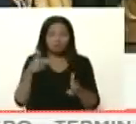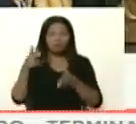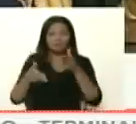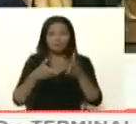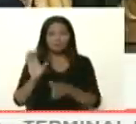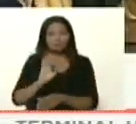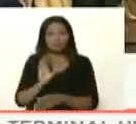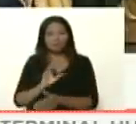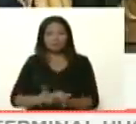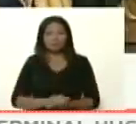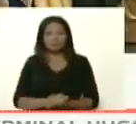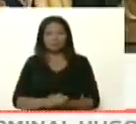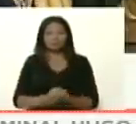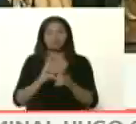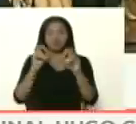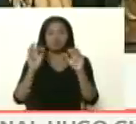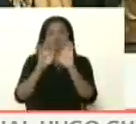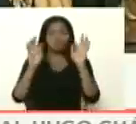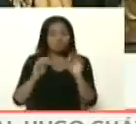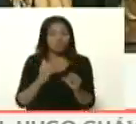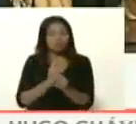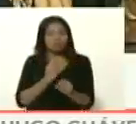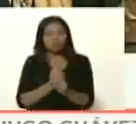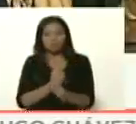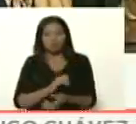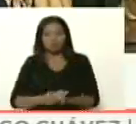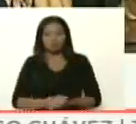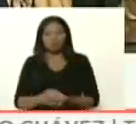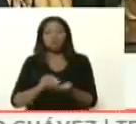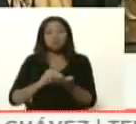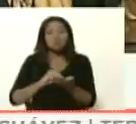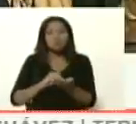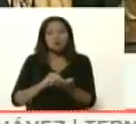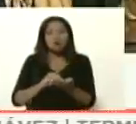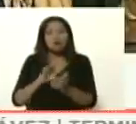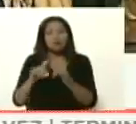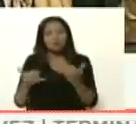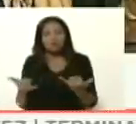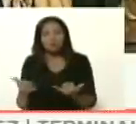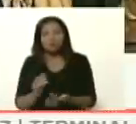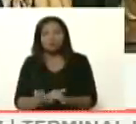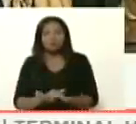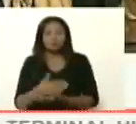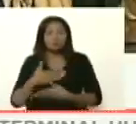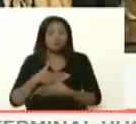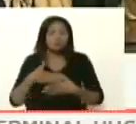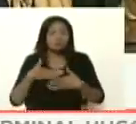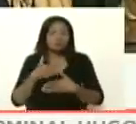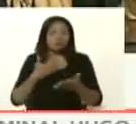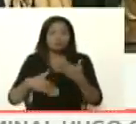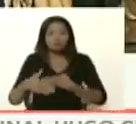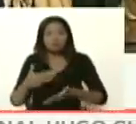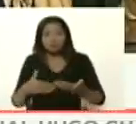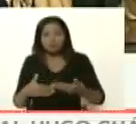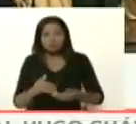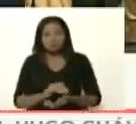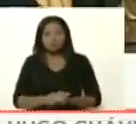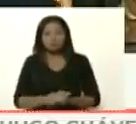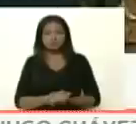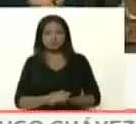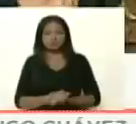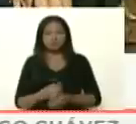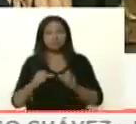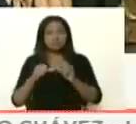Caracas. Un nuevo modelo de gestión que ponga su acento en la calidad del servicio, en el